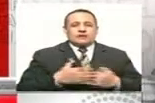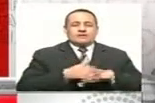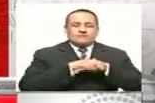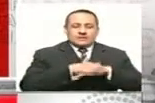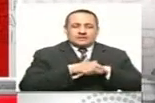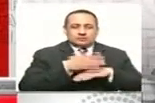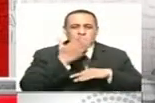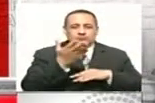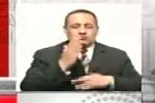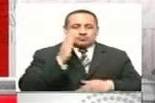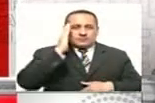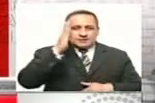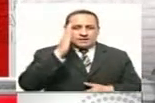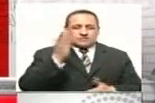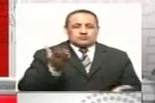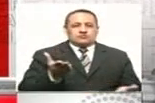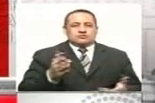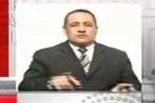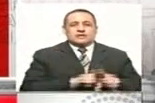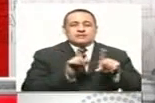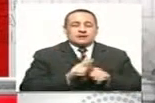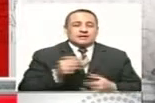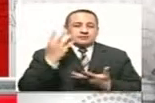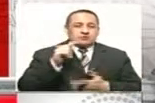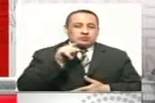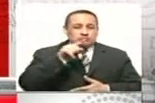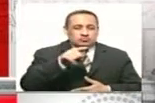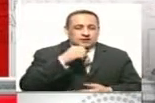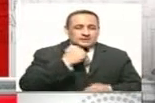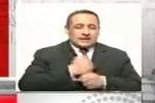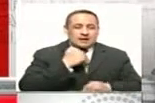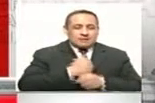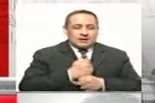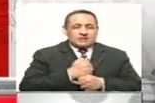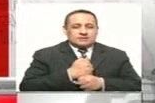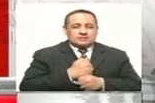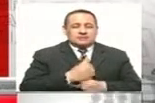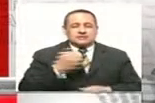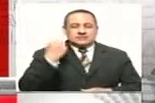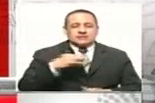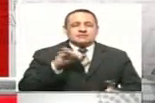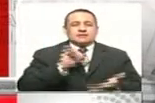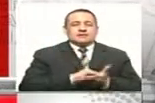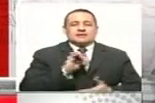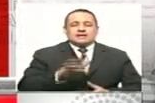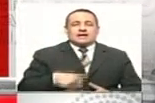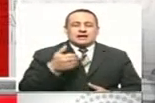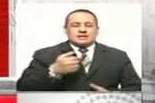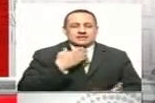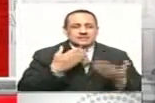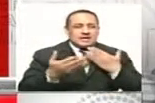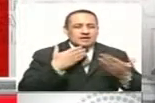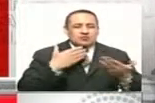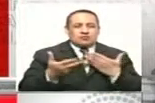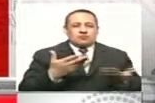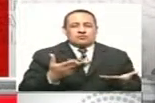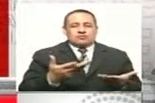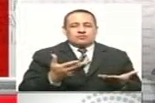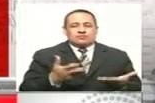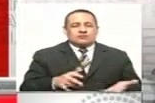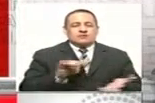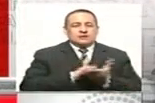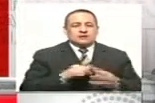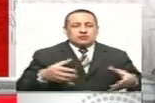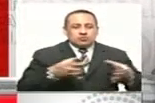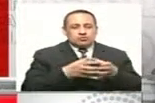felicito por su designación y espero usted trabaje siempre que haya ese diálogo que con las